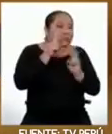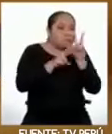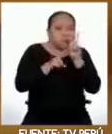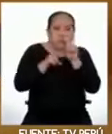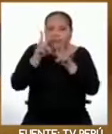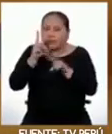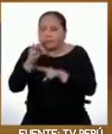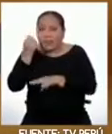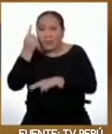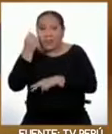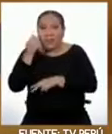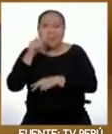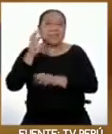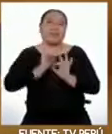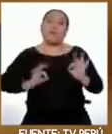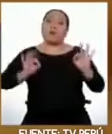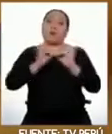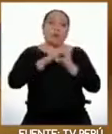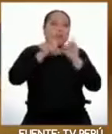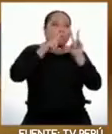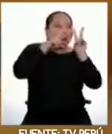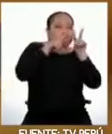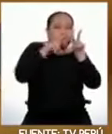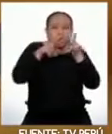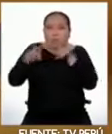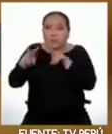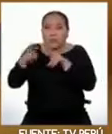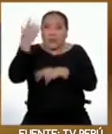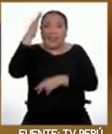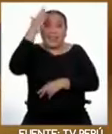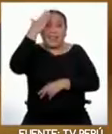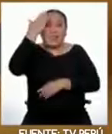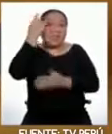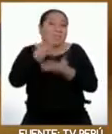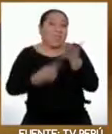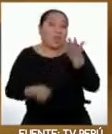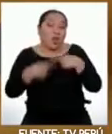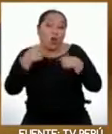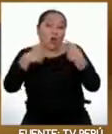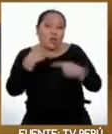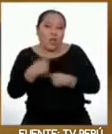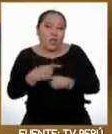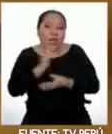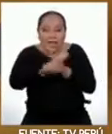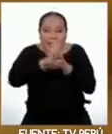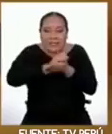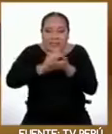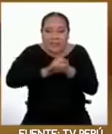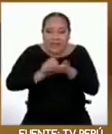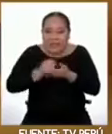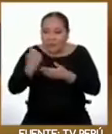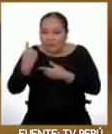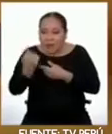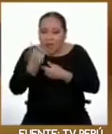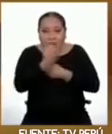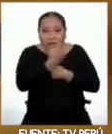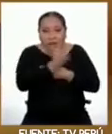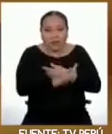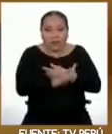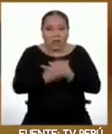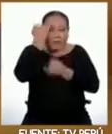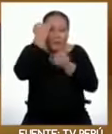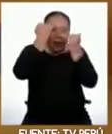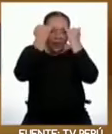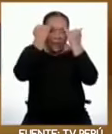eso, ser observadores es crucial. Cuando sepas qué contar, te toca escribir cada hecho de tu historia e imaginar